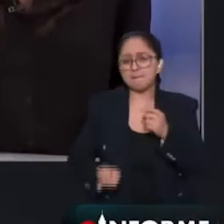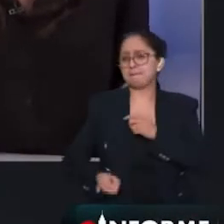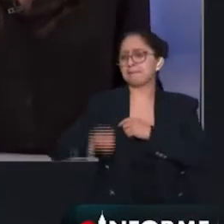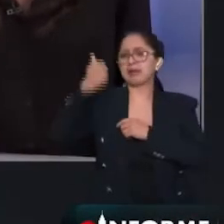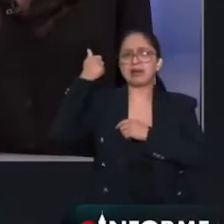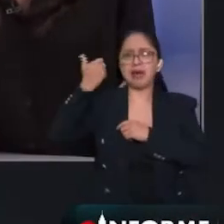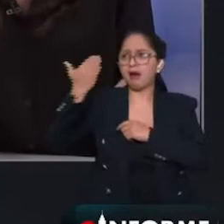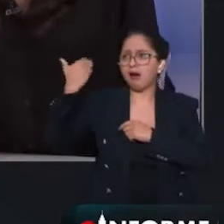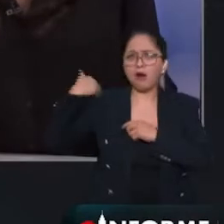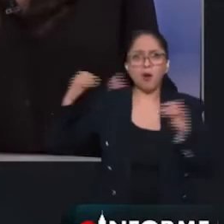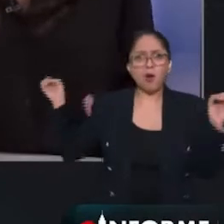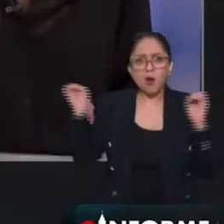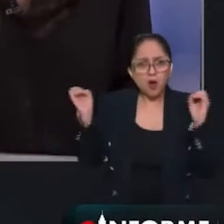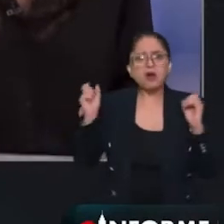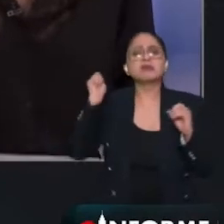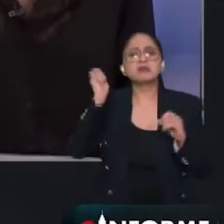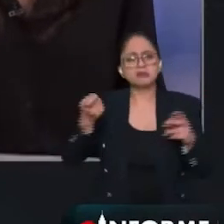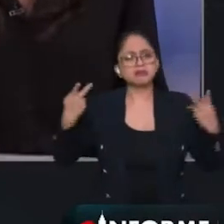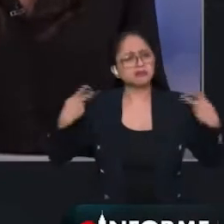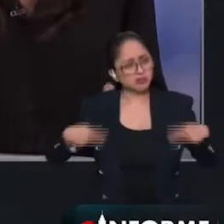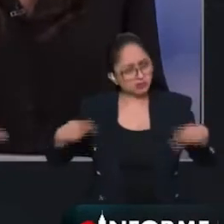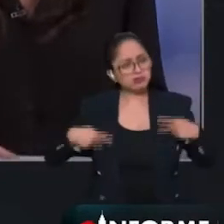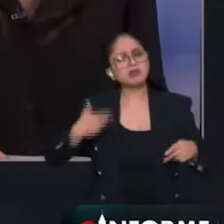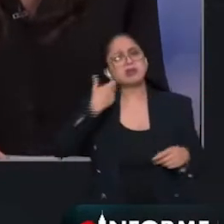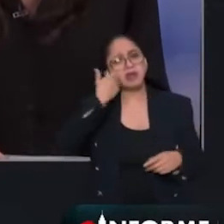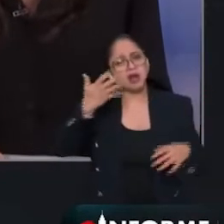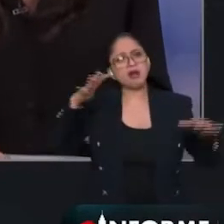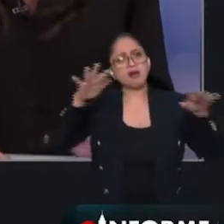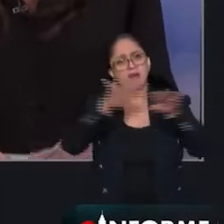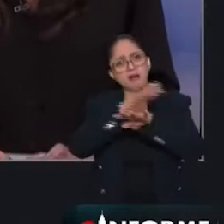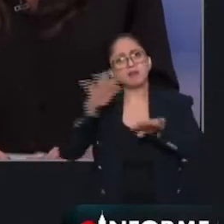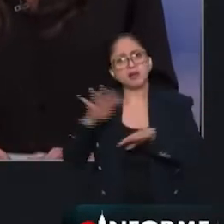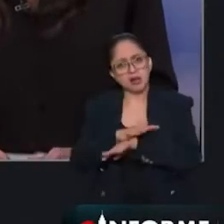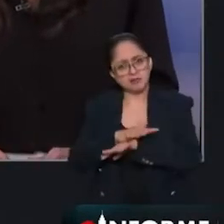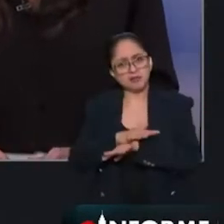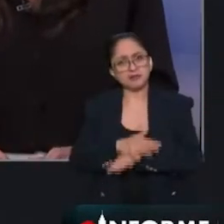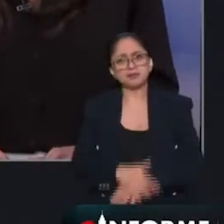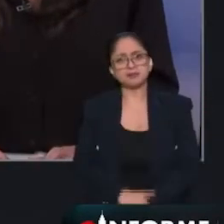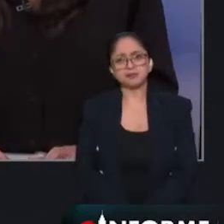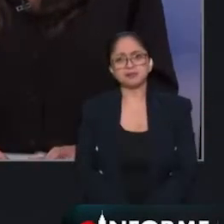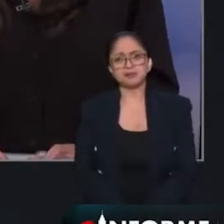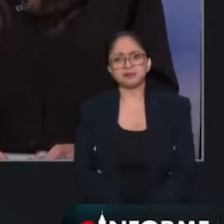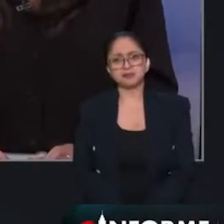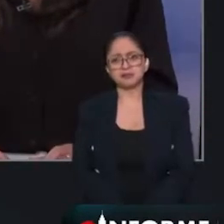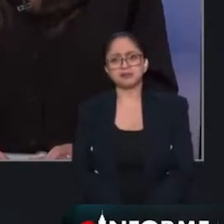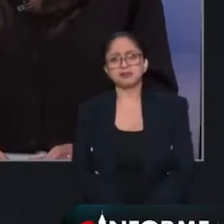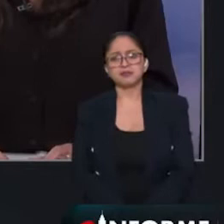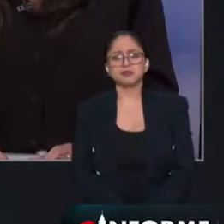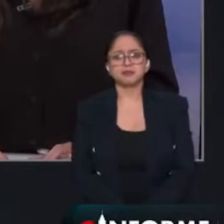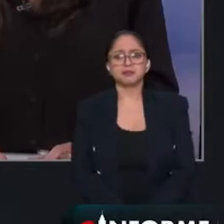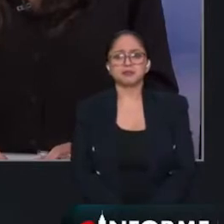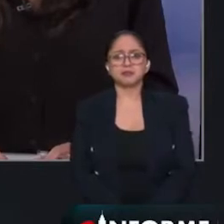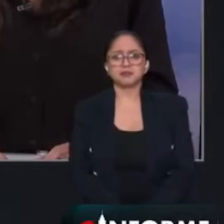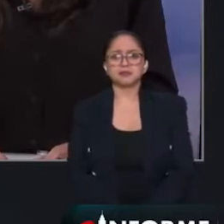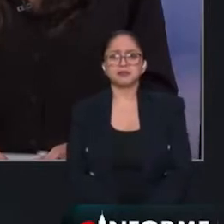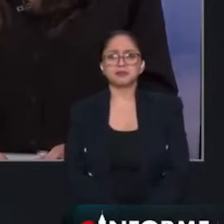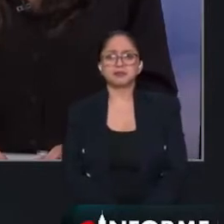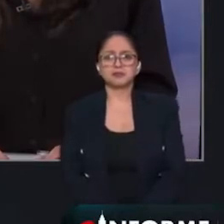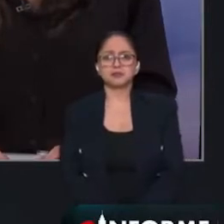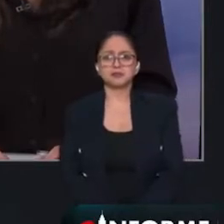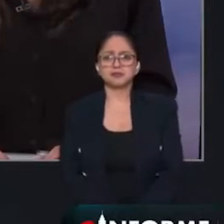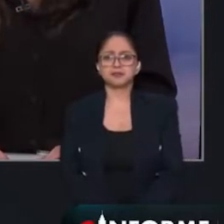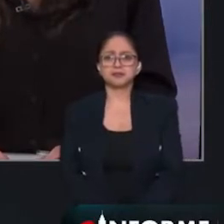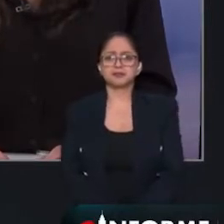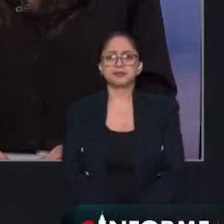lado, la gente está empujando para que esto se modifique. Así es. Mira, no se